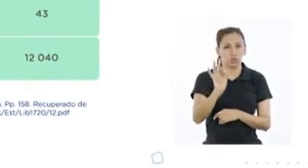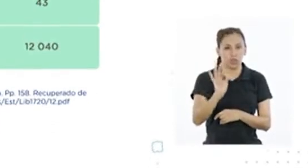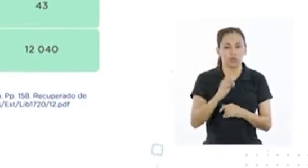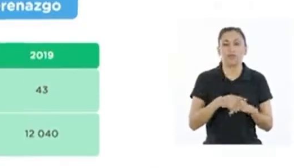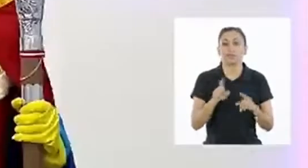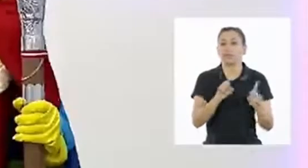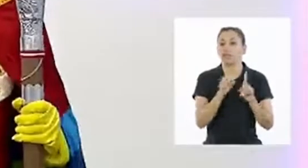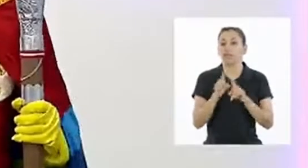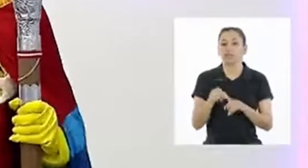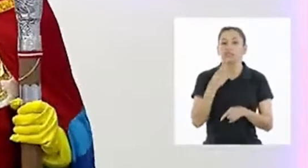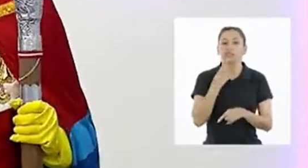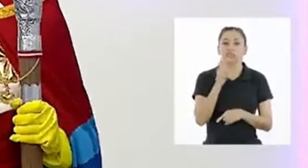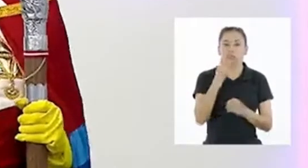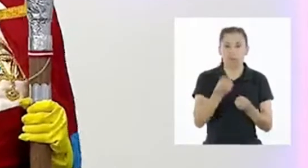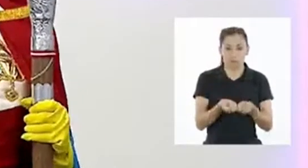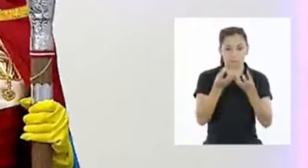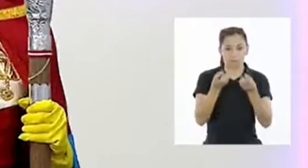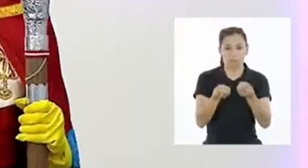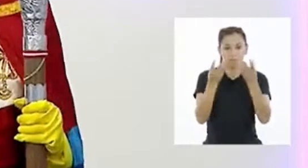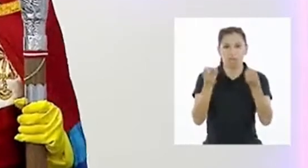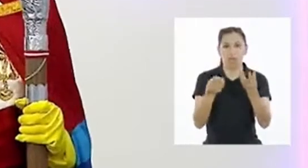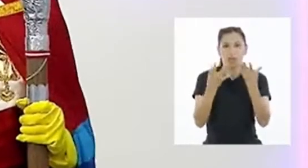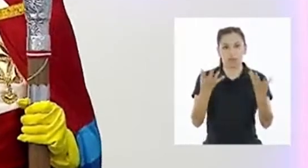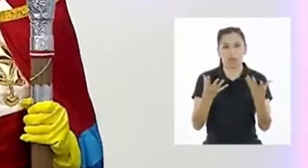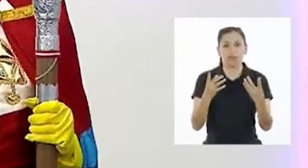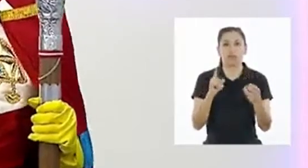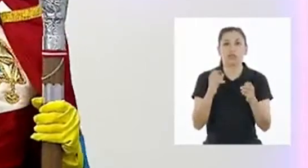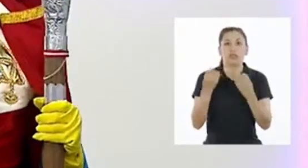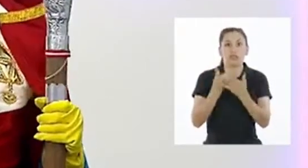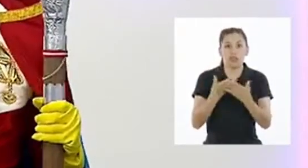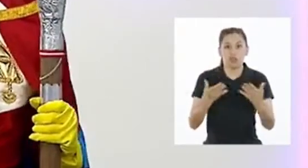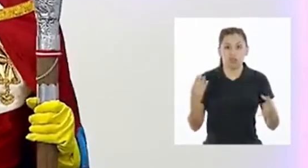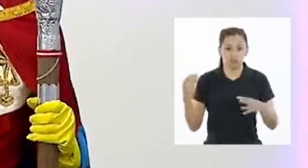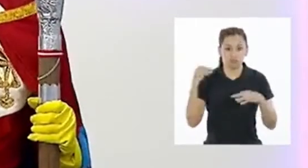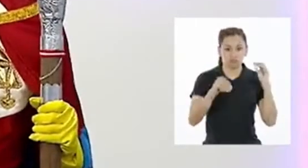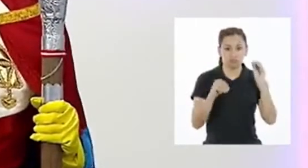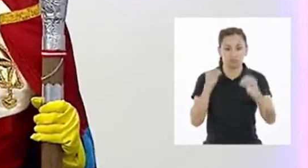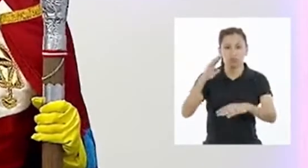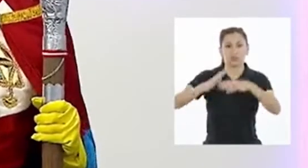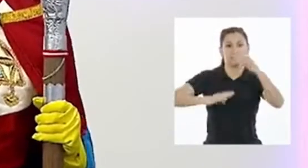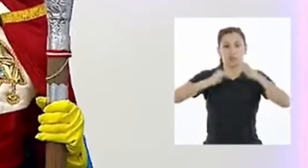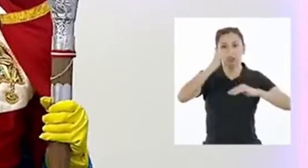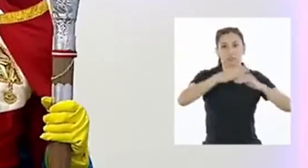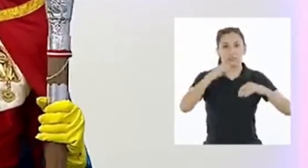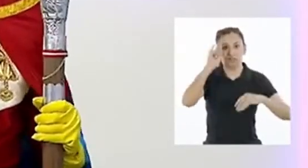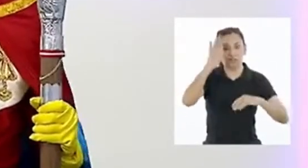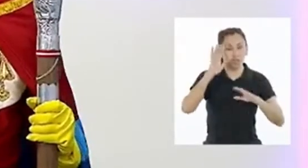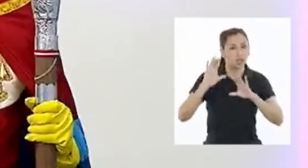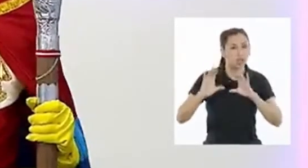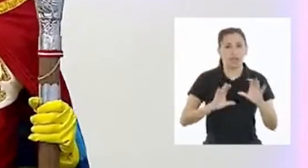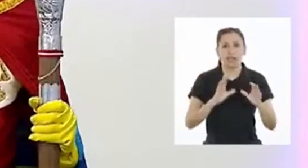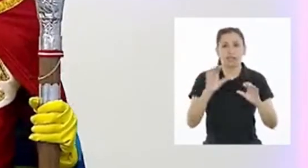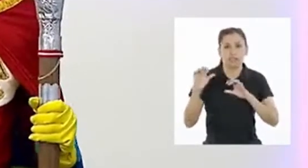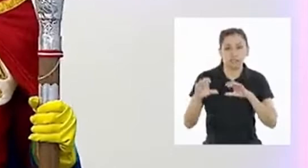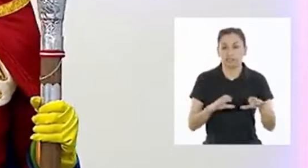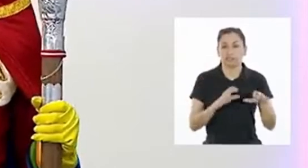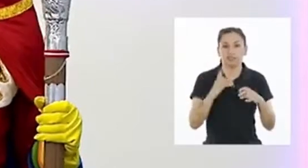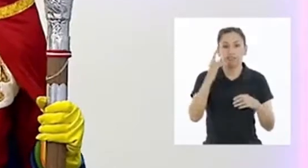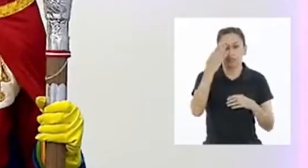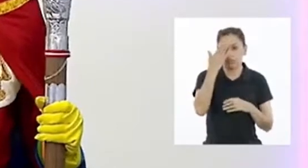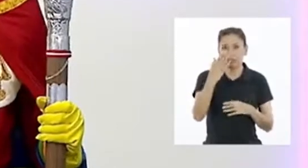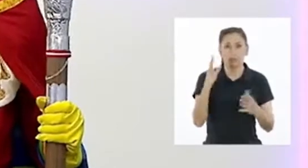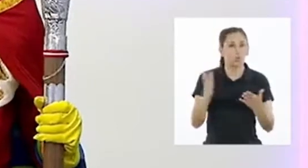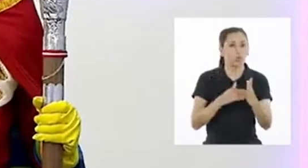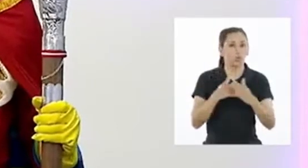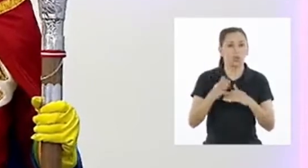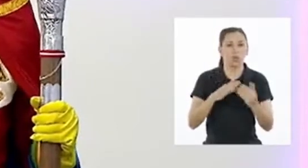2019. También se reconoce un incremento en la habilitación de equipamiento e infraestructura para el desarrollo de sus actividades para hacer